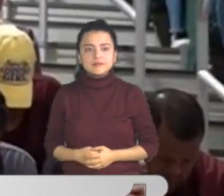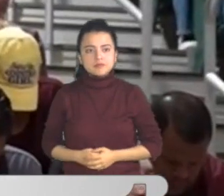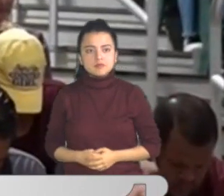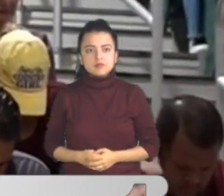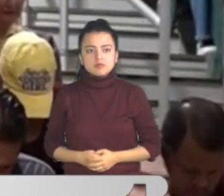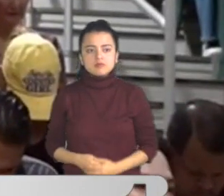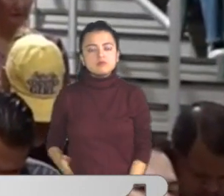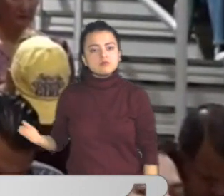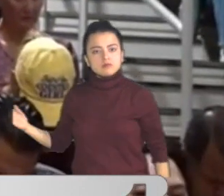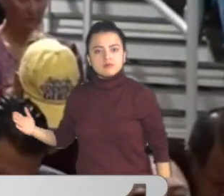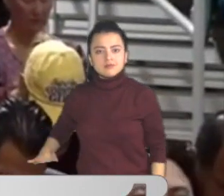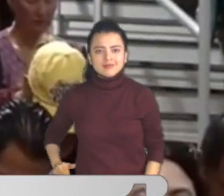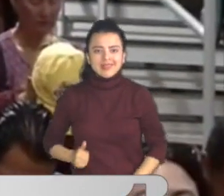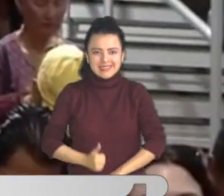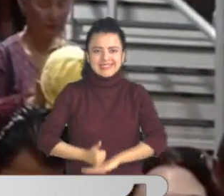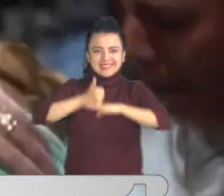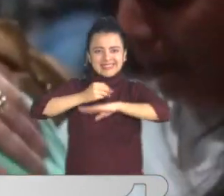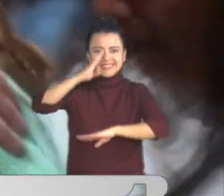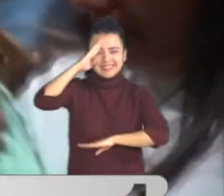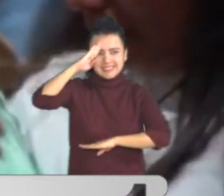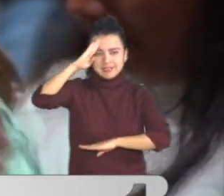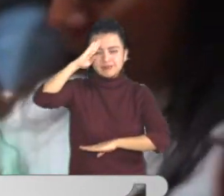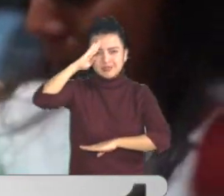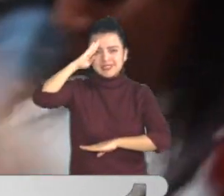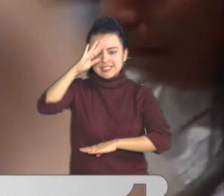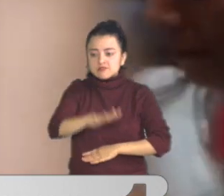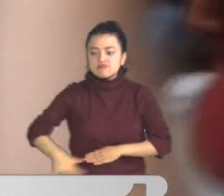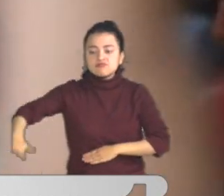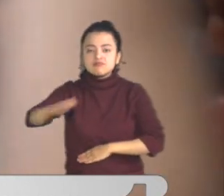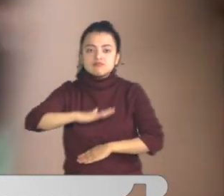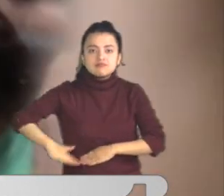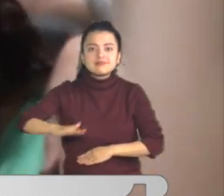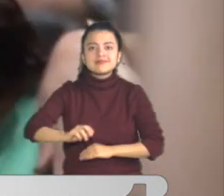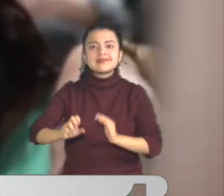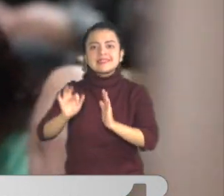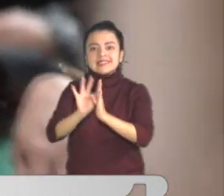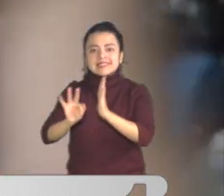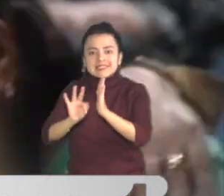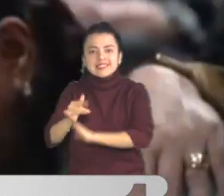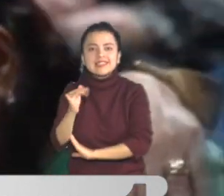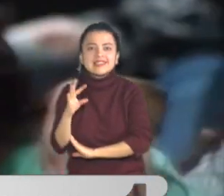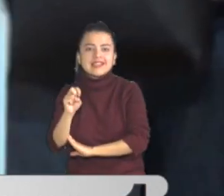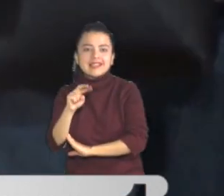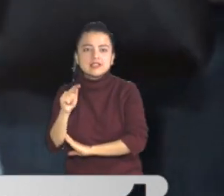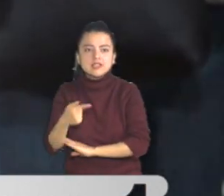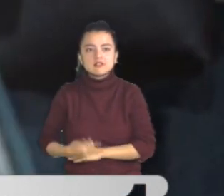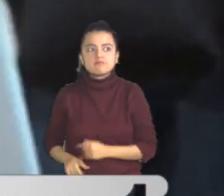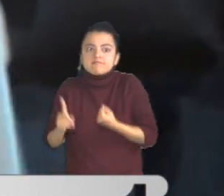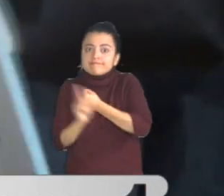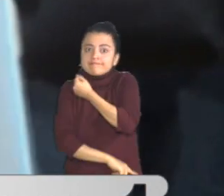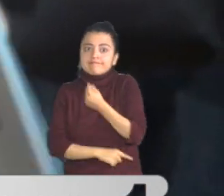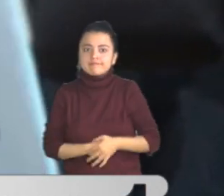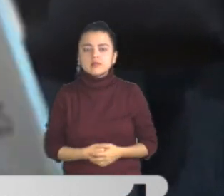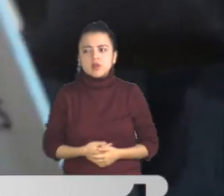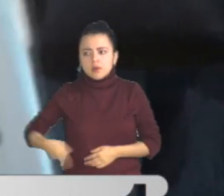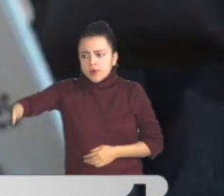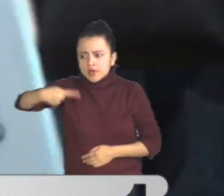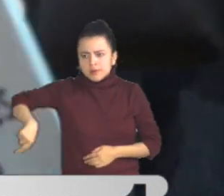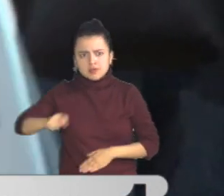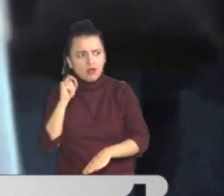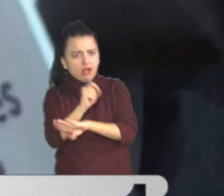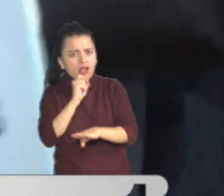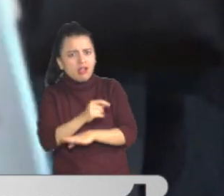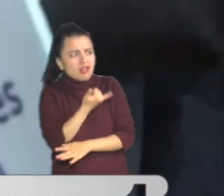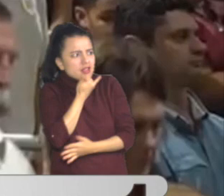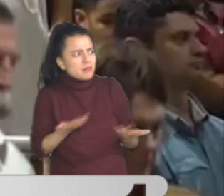El jefe de la policía del Distrito Escolar de Uvalde, Texas, Pedro Pete Arredondo, fue suspendido tras las críticas por haber tardado